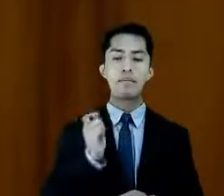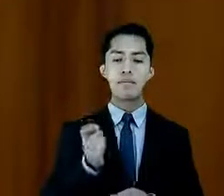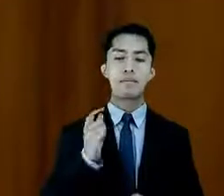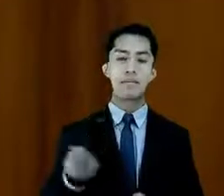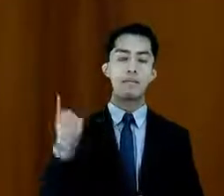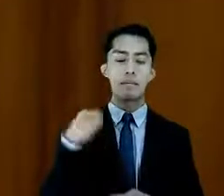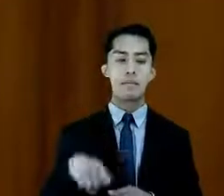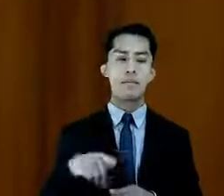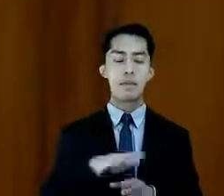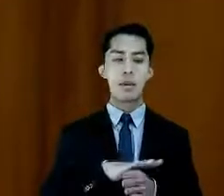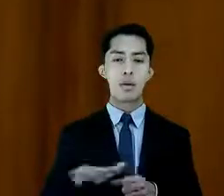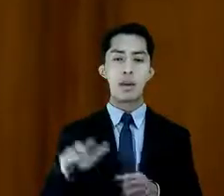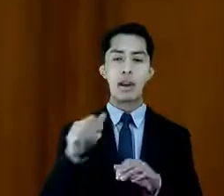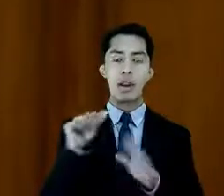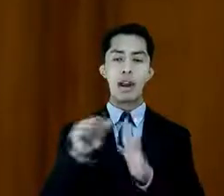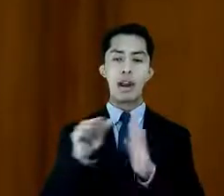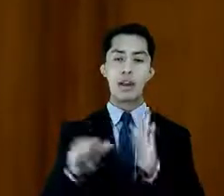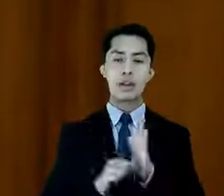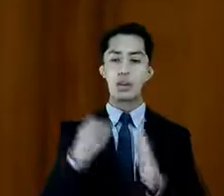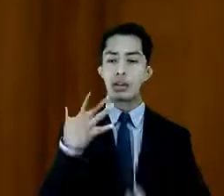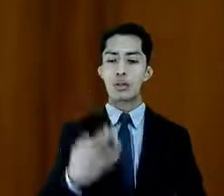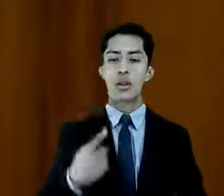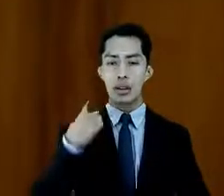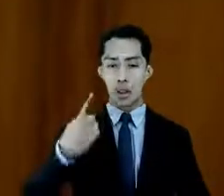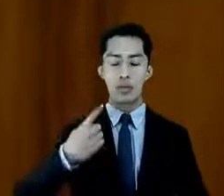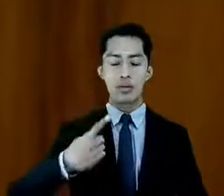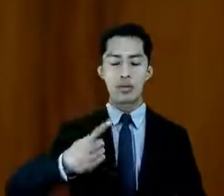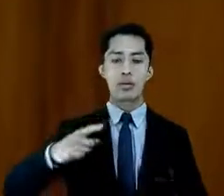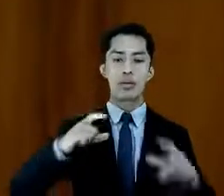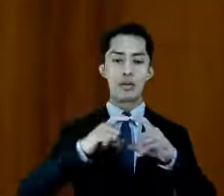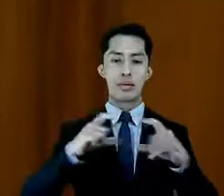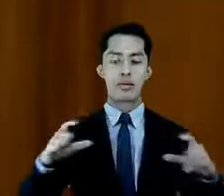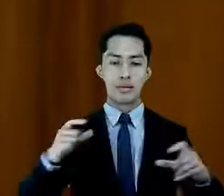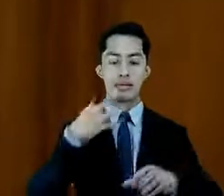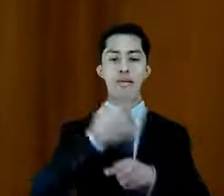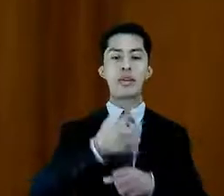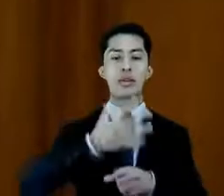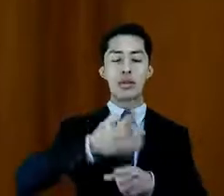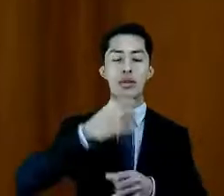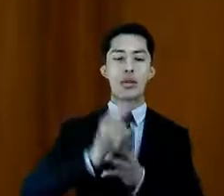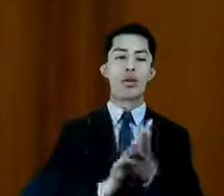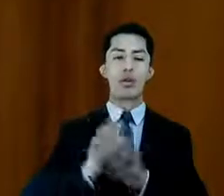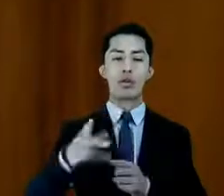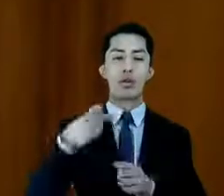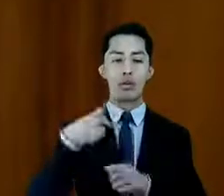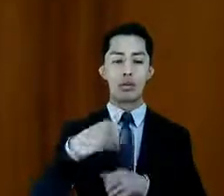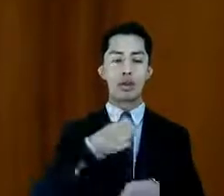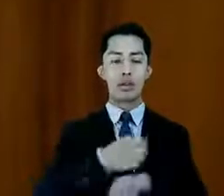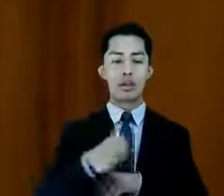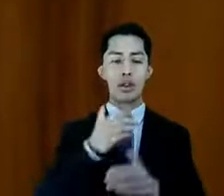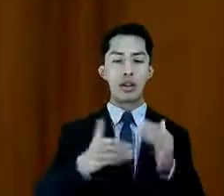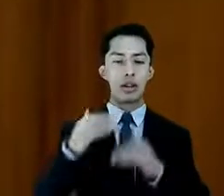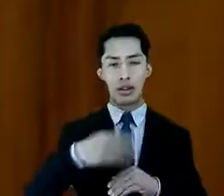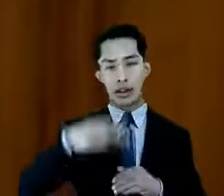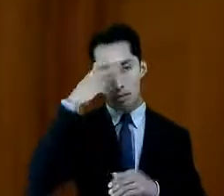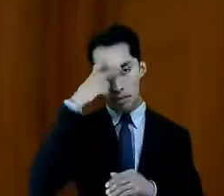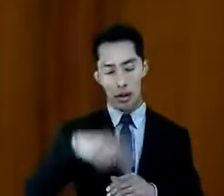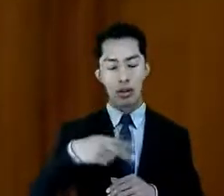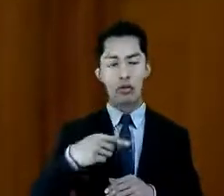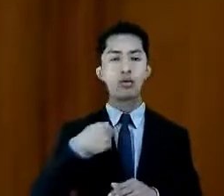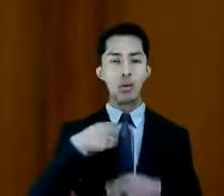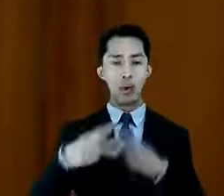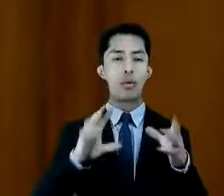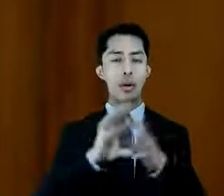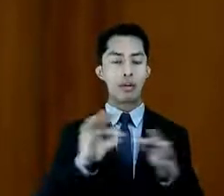confiere el artículo 51, sección 5ª de la Constitución Política del Estado Libre y Soberano, me